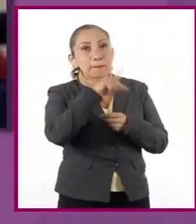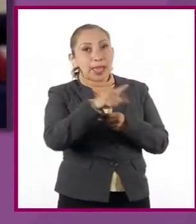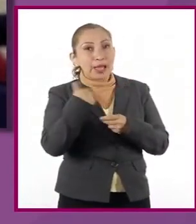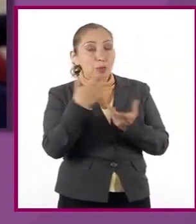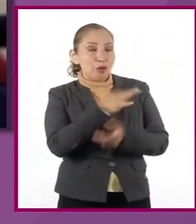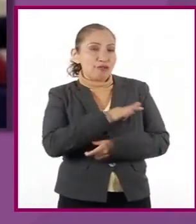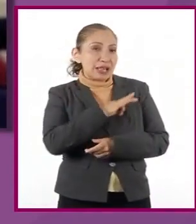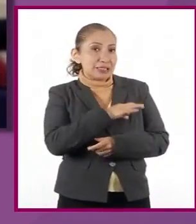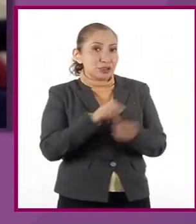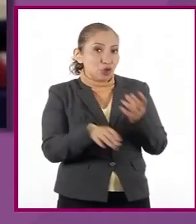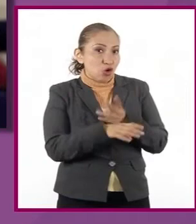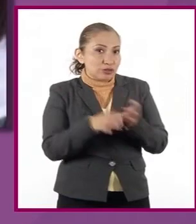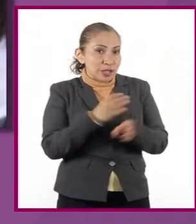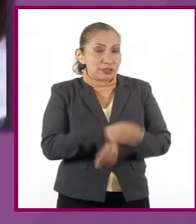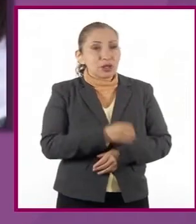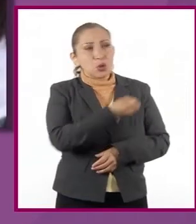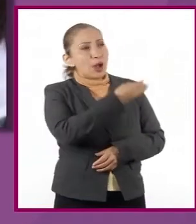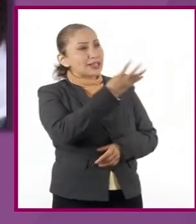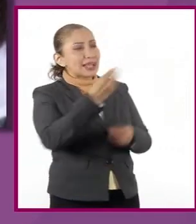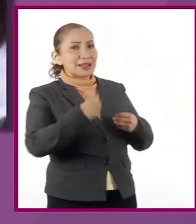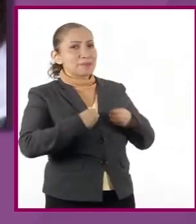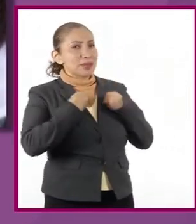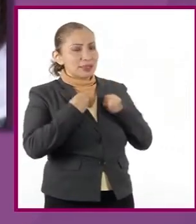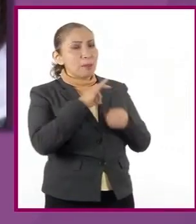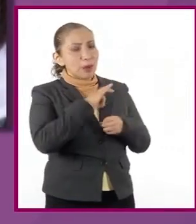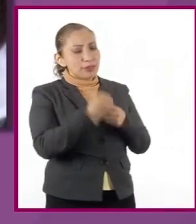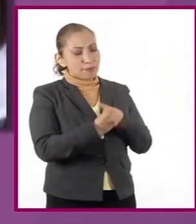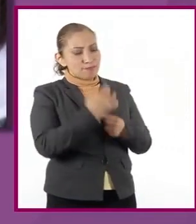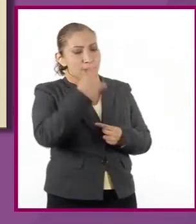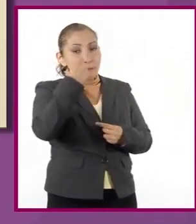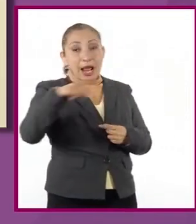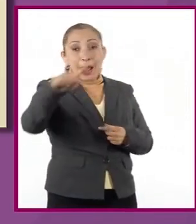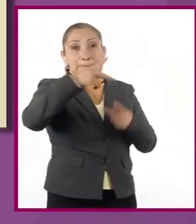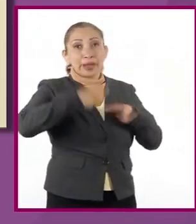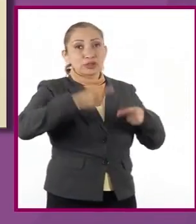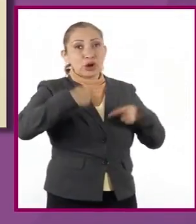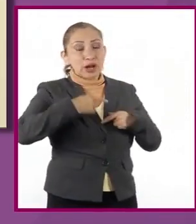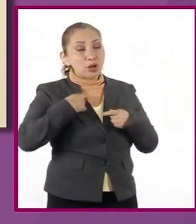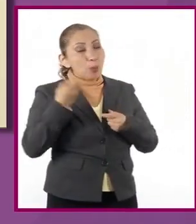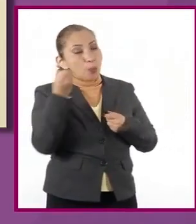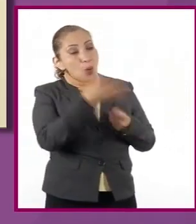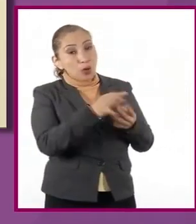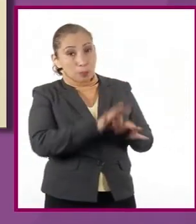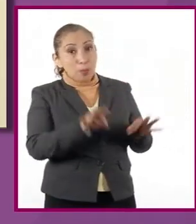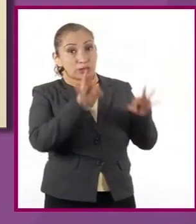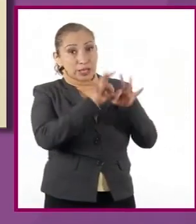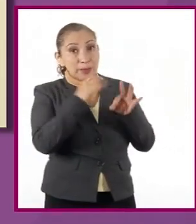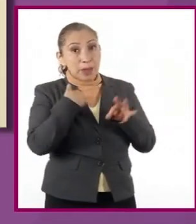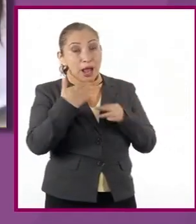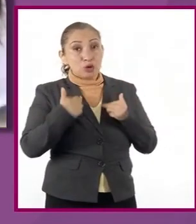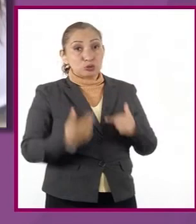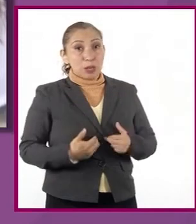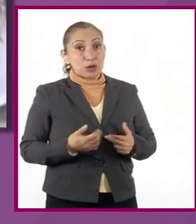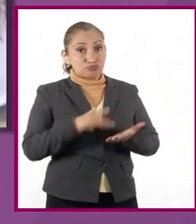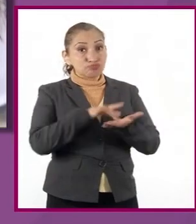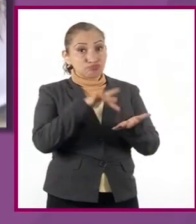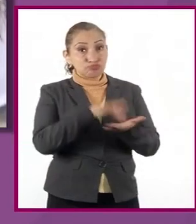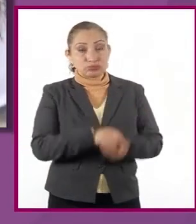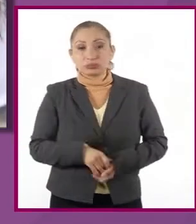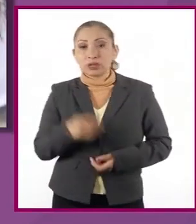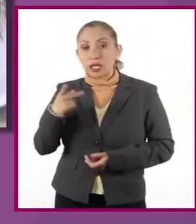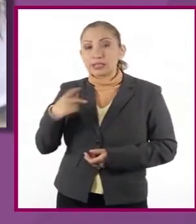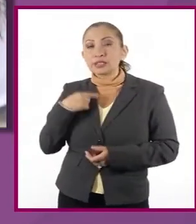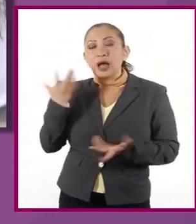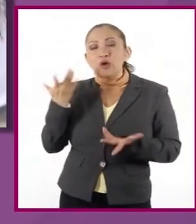momentos felices. Cualquier situación de vida puede influir para que las personas hagan aportaciones importantes para la humanidad. Oigan, ¿y si